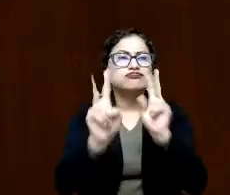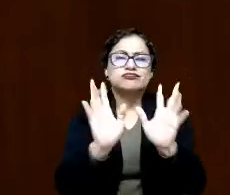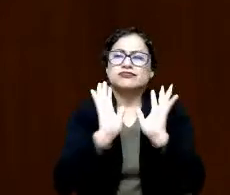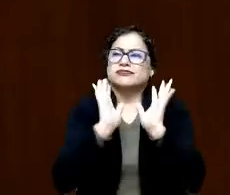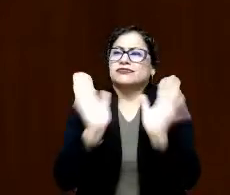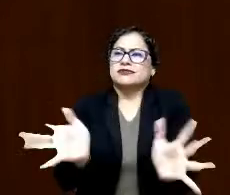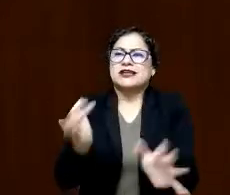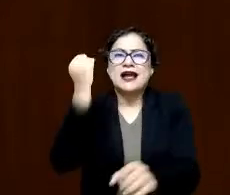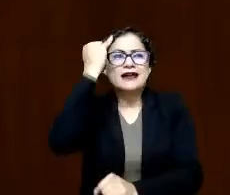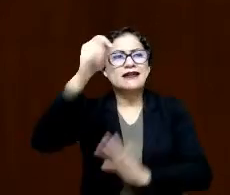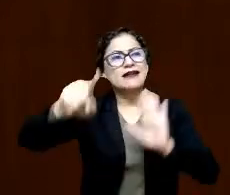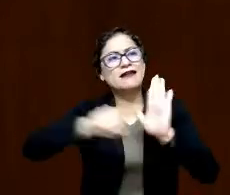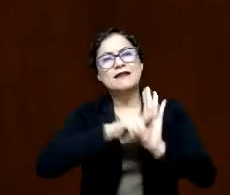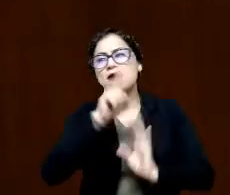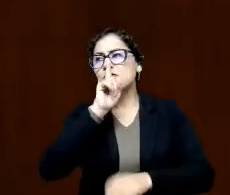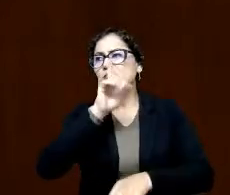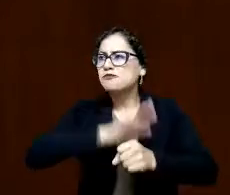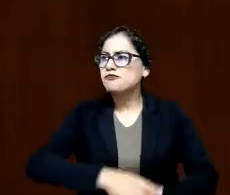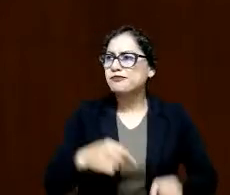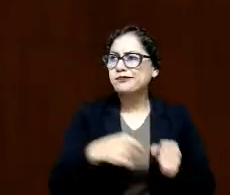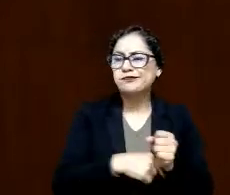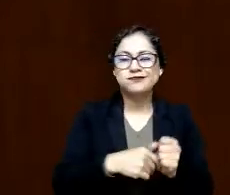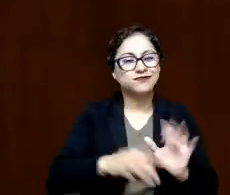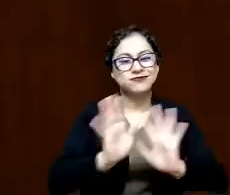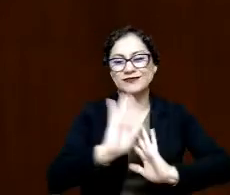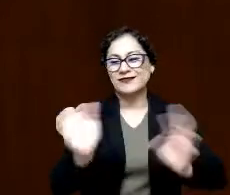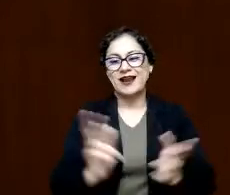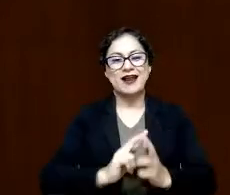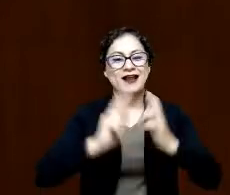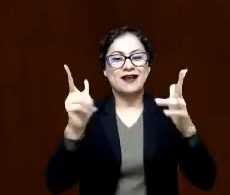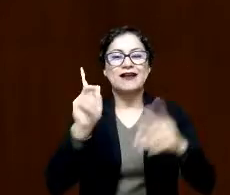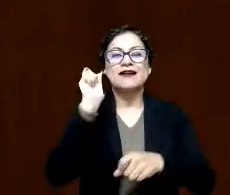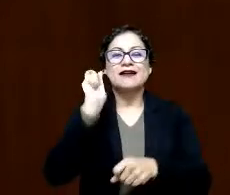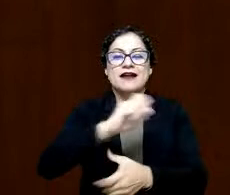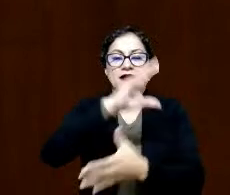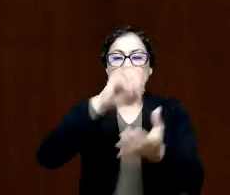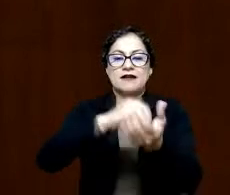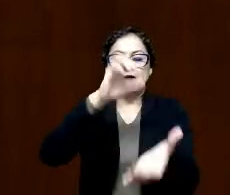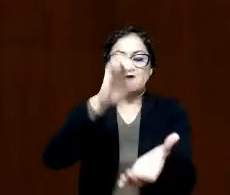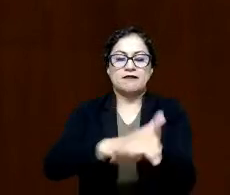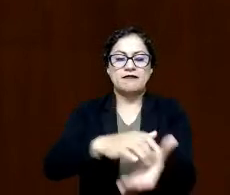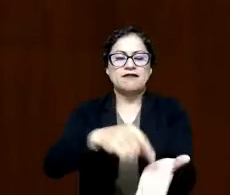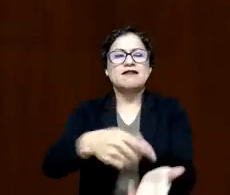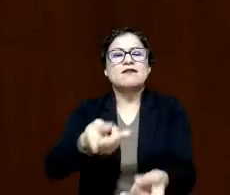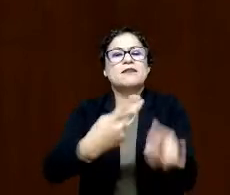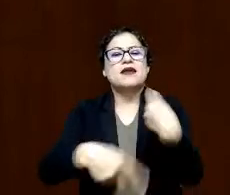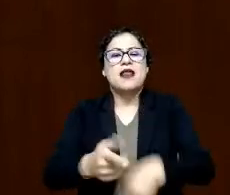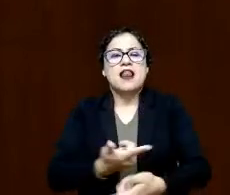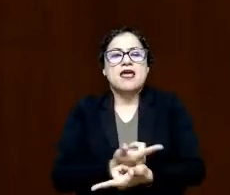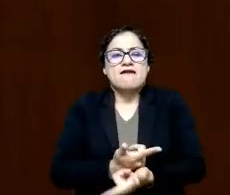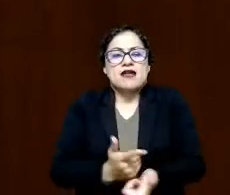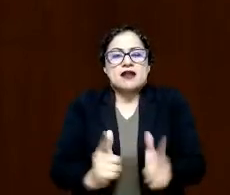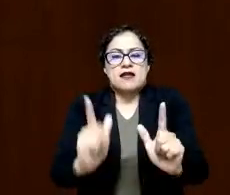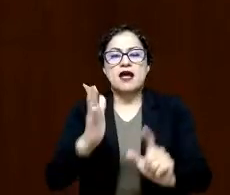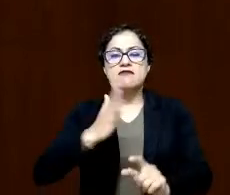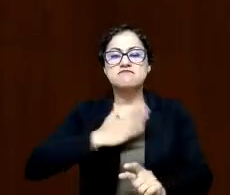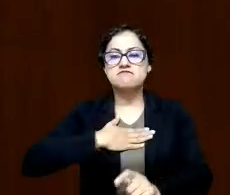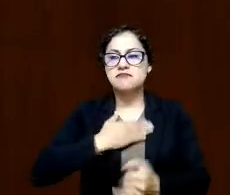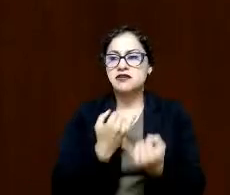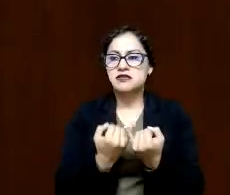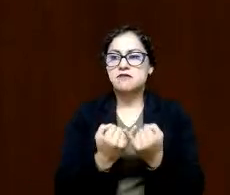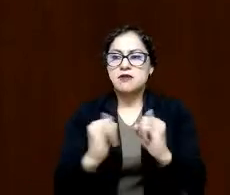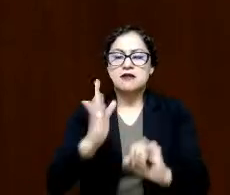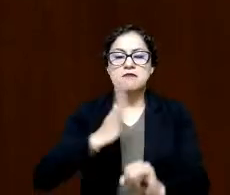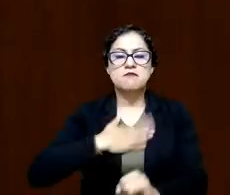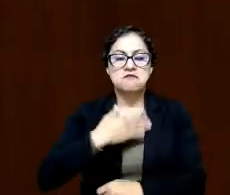tabús. El acceso al matrimonio igualitario es un acto de libertad. Es fundamental para reconocer la autonomía individual y